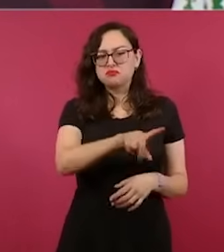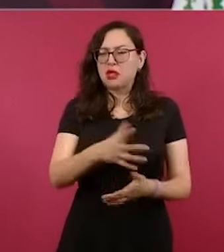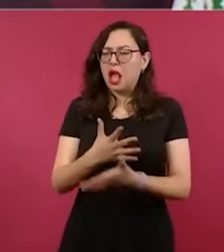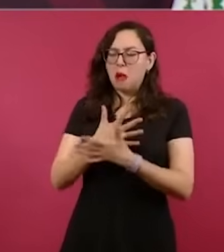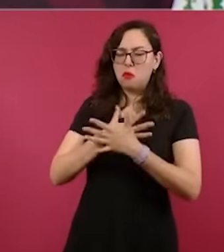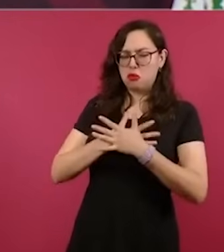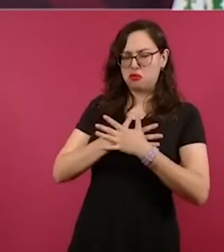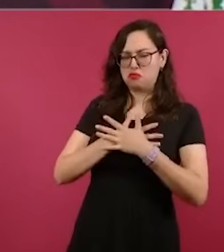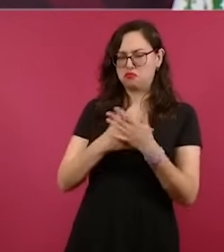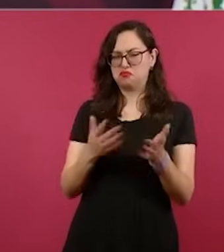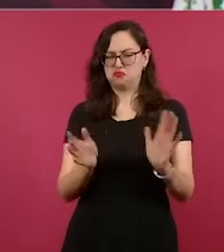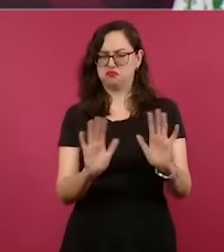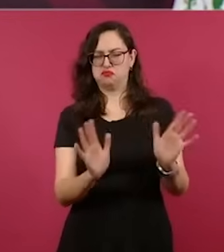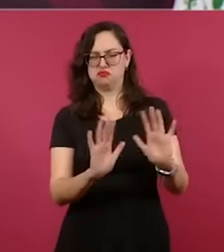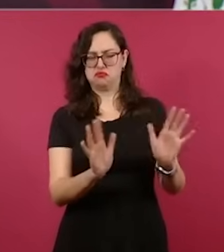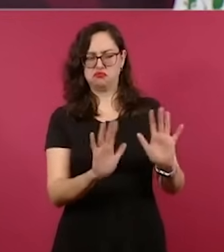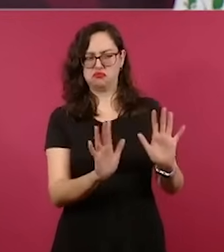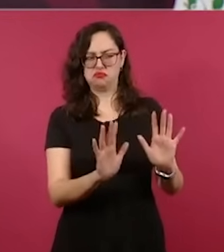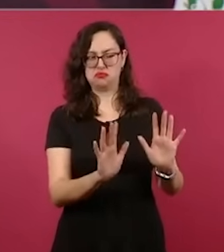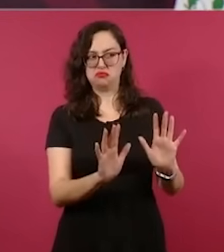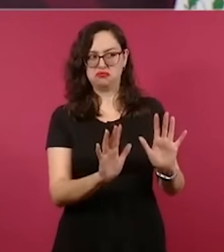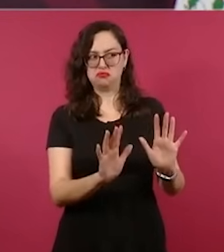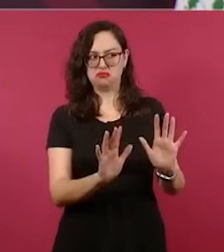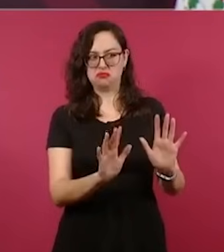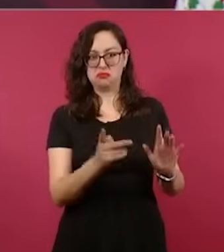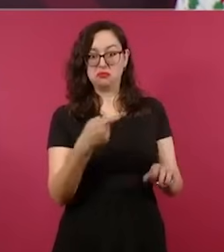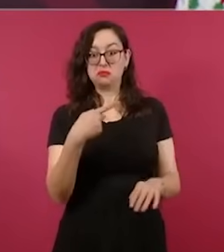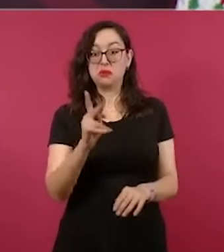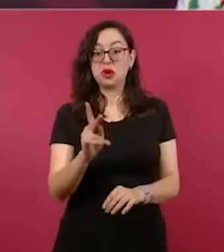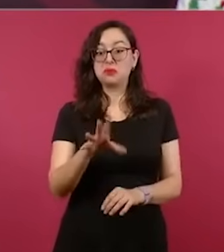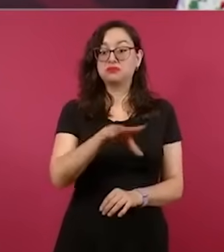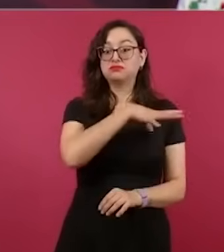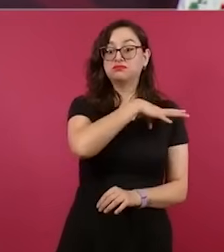No, para ellos el pueblo no existe.